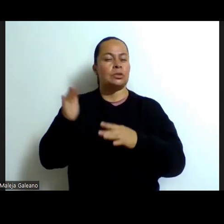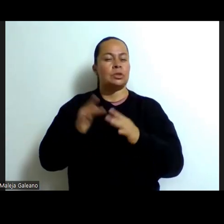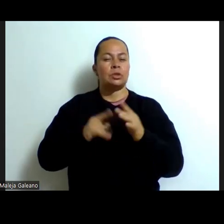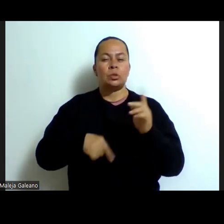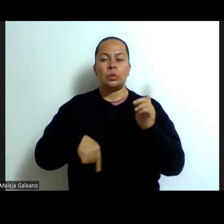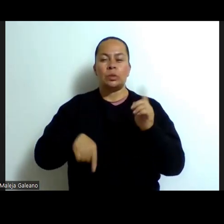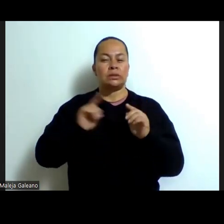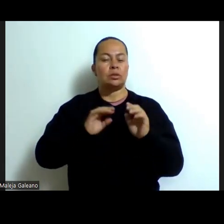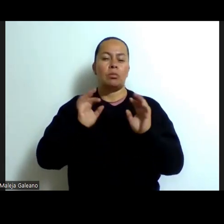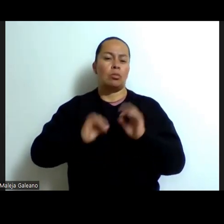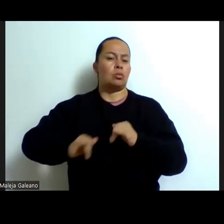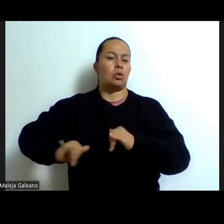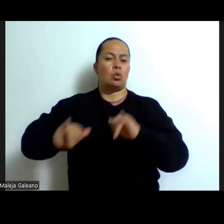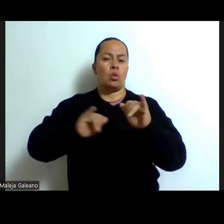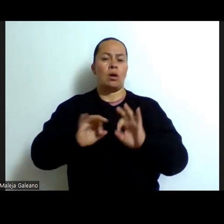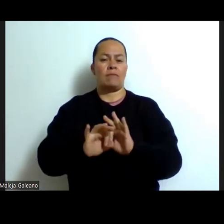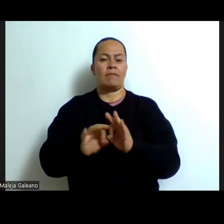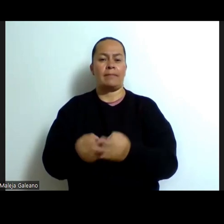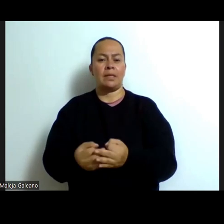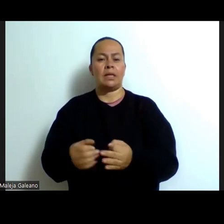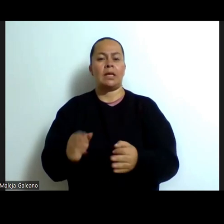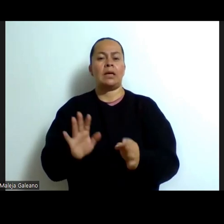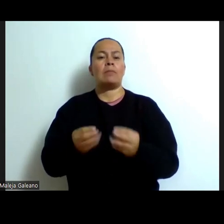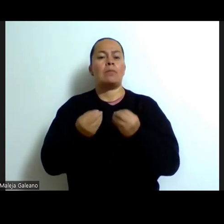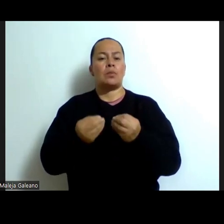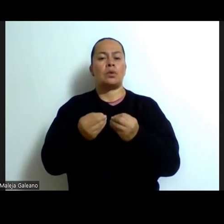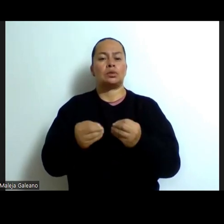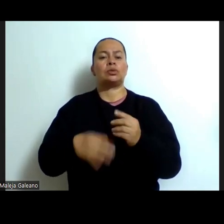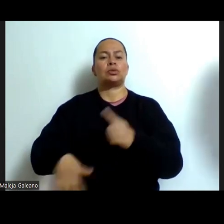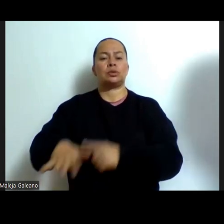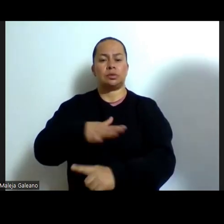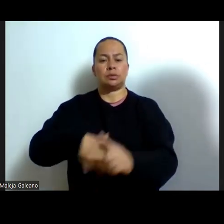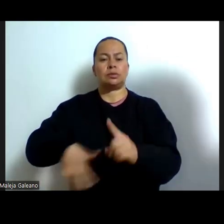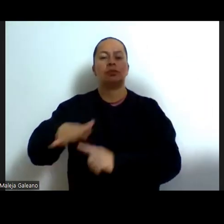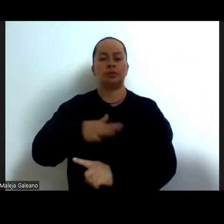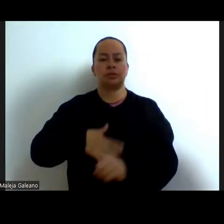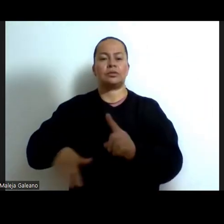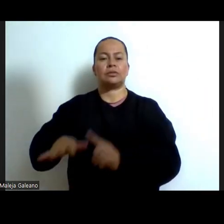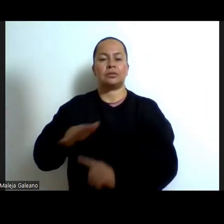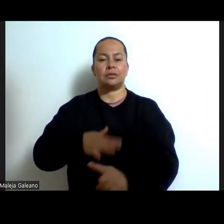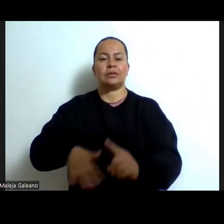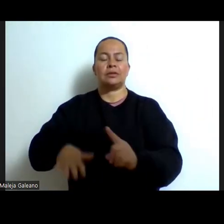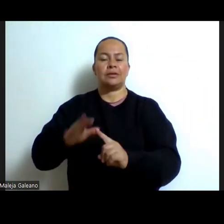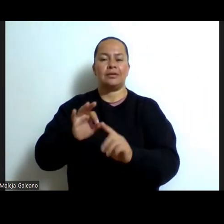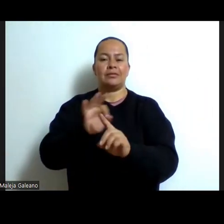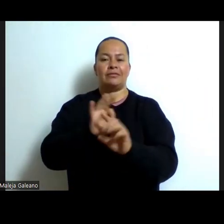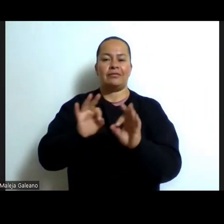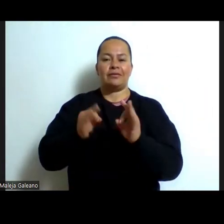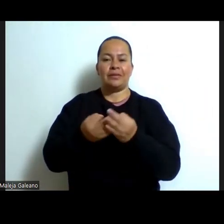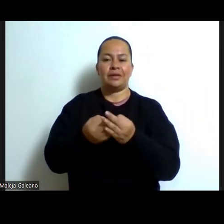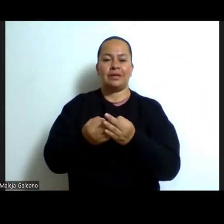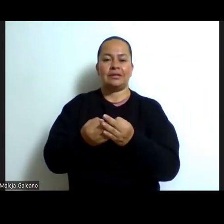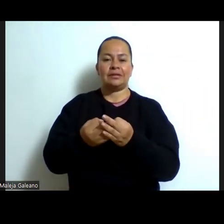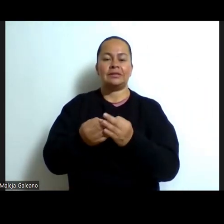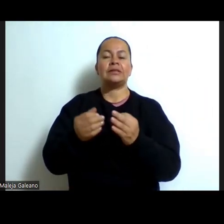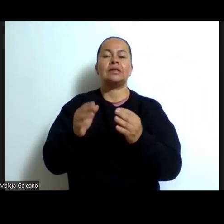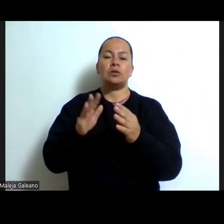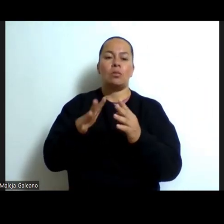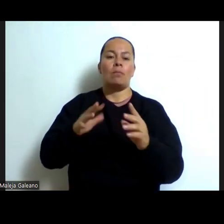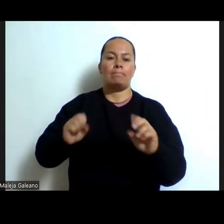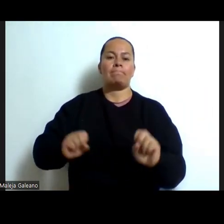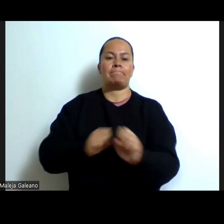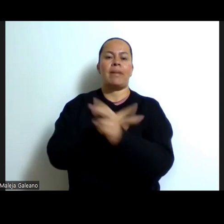familia sí y en muchos entornos familiares eh existe violencias sí